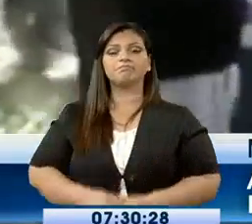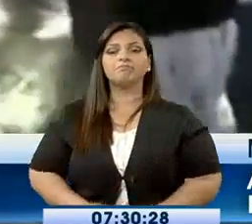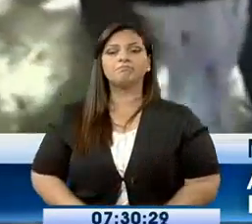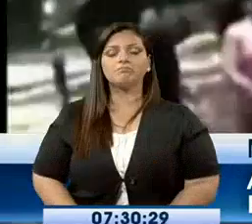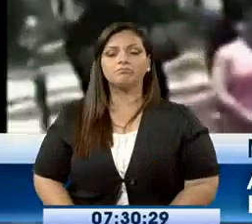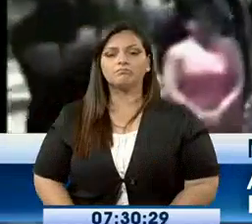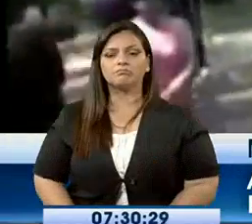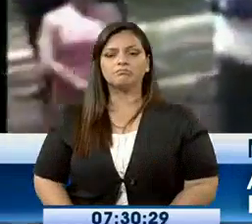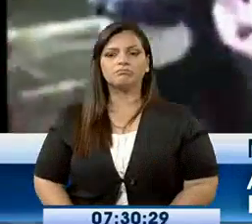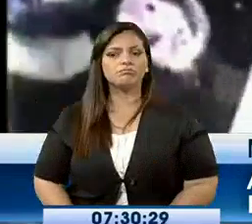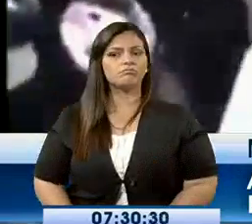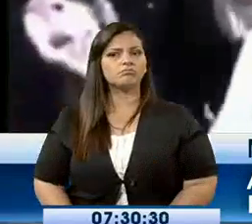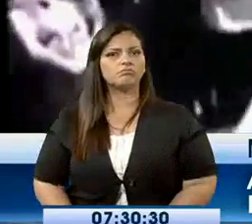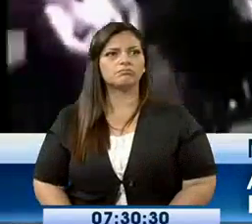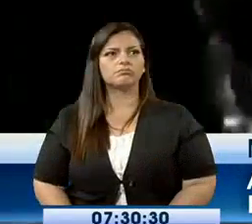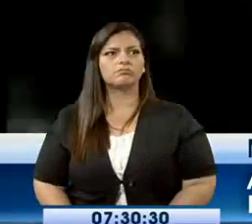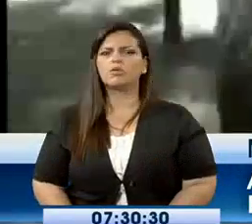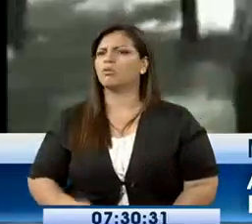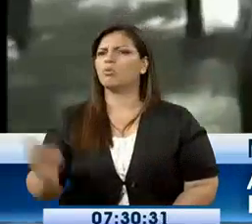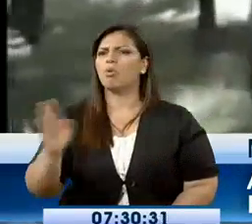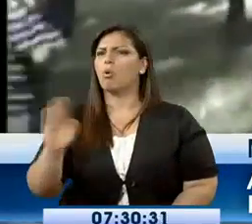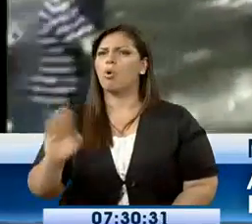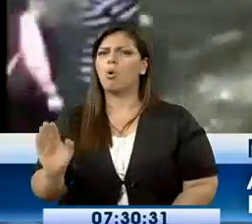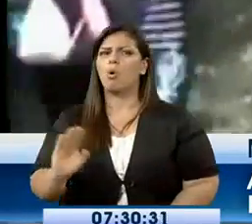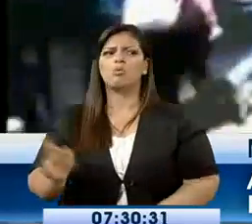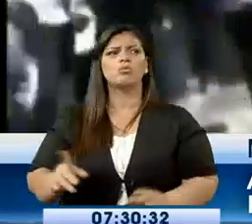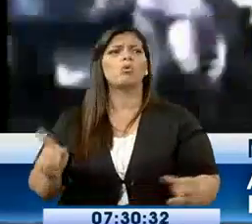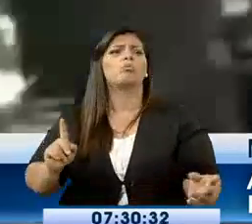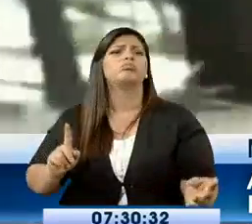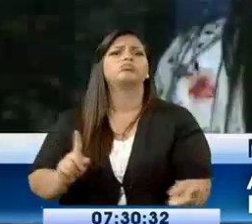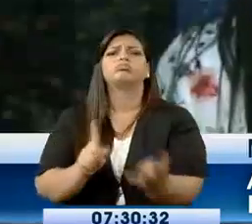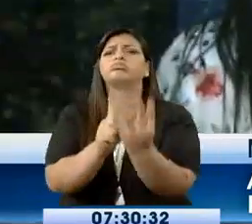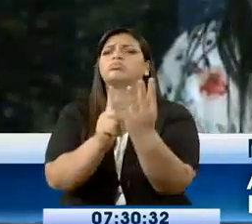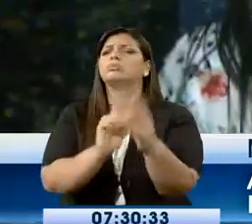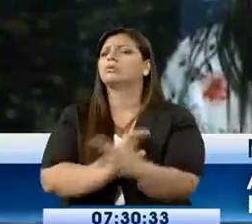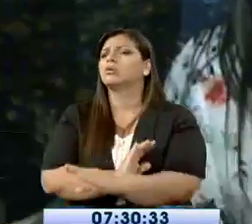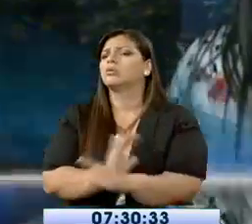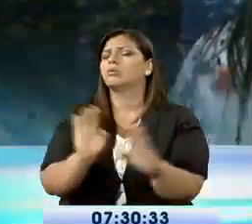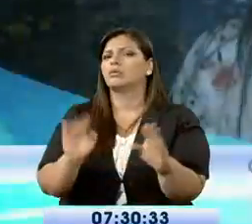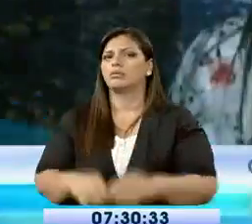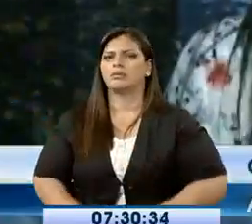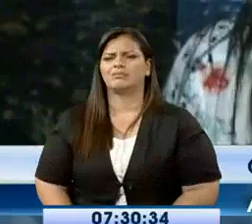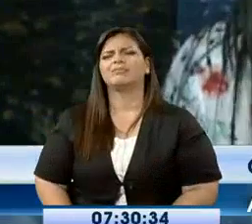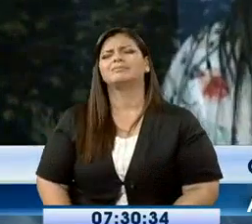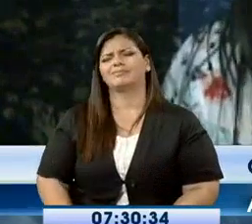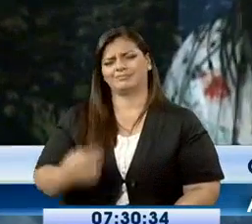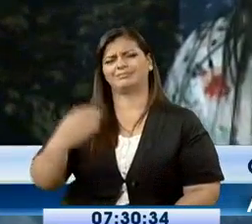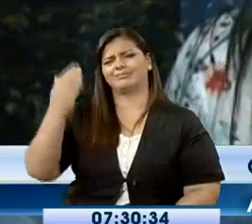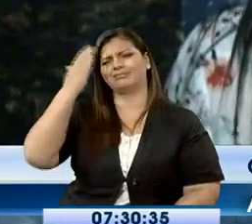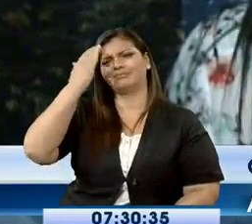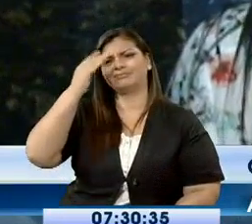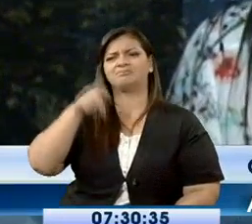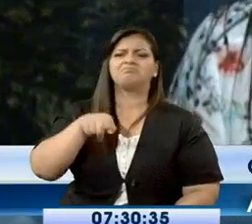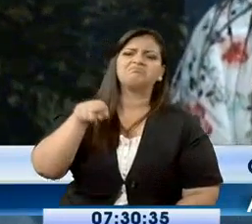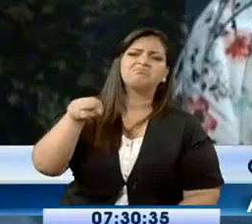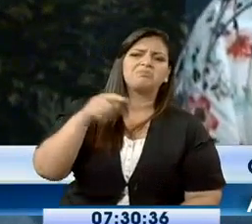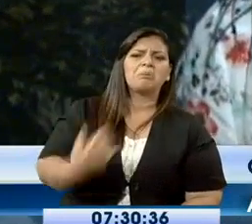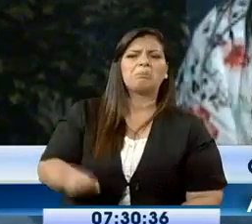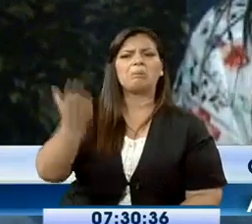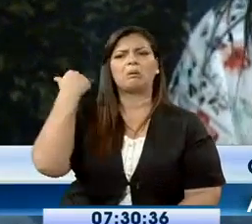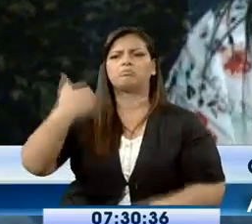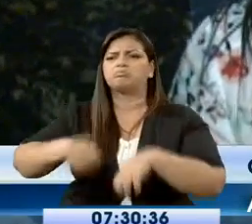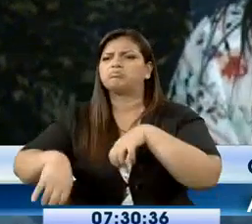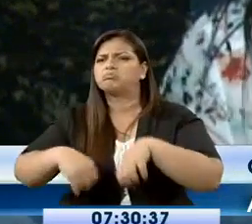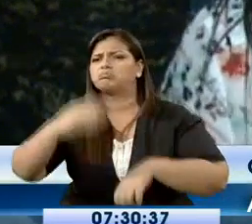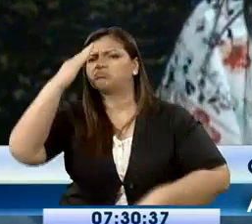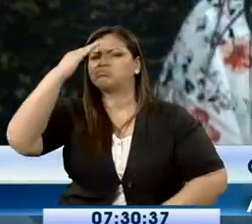que únicamente se trataba de un encuentro sin mayores repercusiones. Sabemos de su accionar, sabemos de su militancia. Creo que por